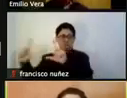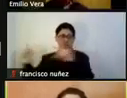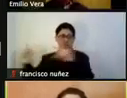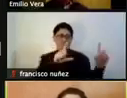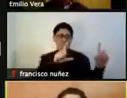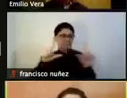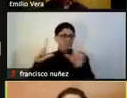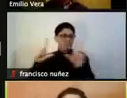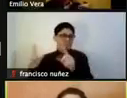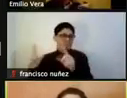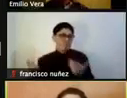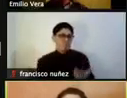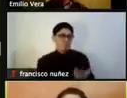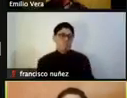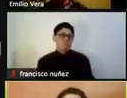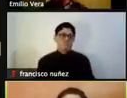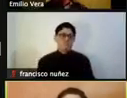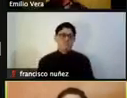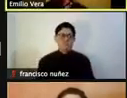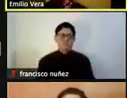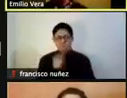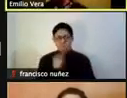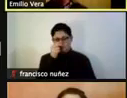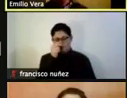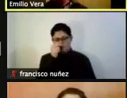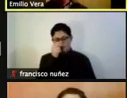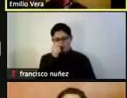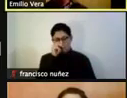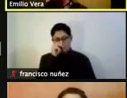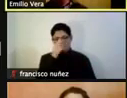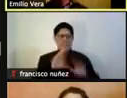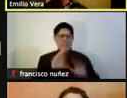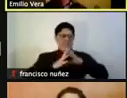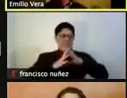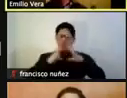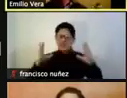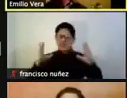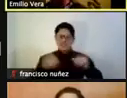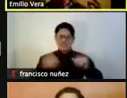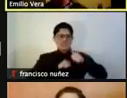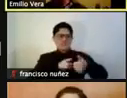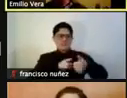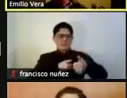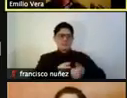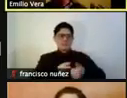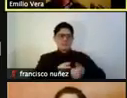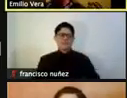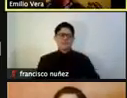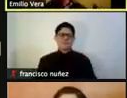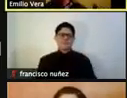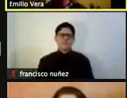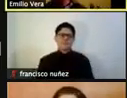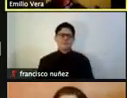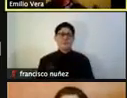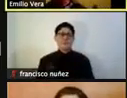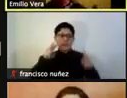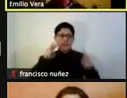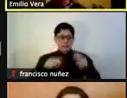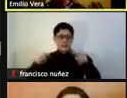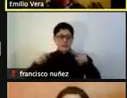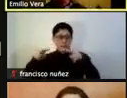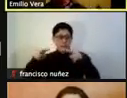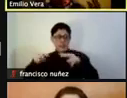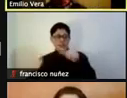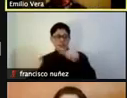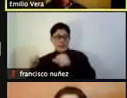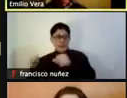Hay grandes desafíos. Y de hecho tenemos probablemente el laboratorio natural más grande del